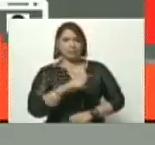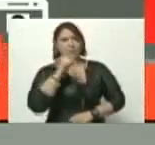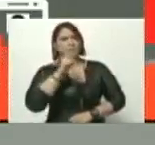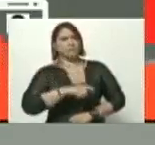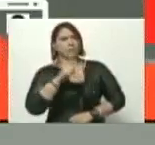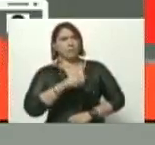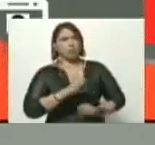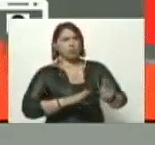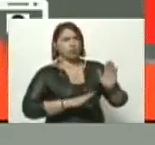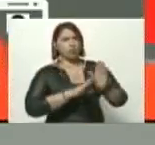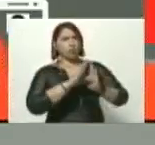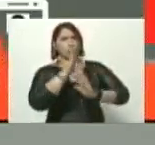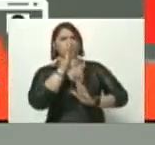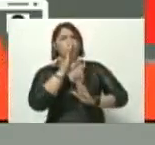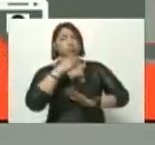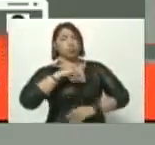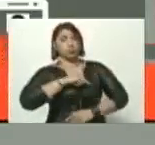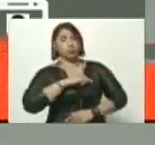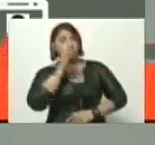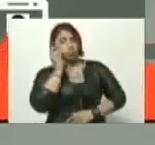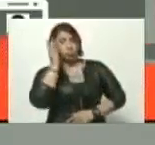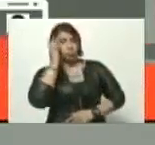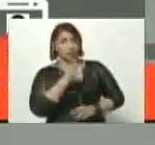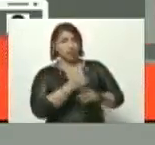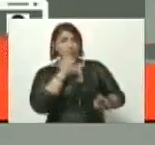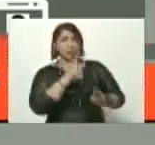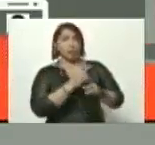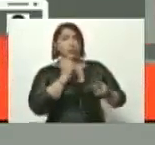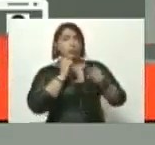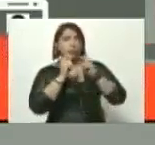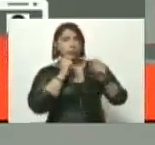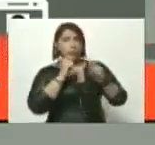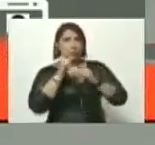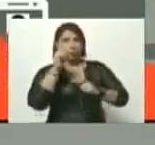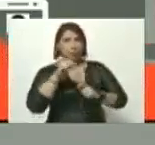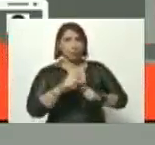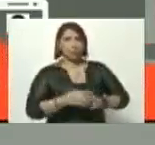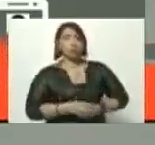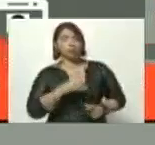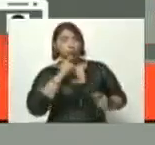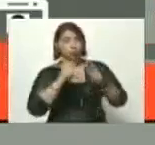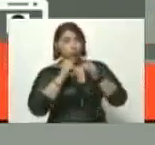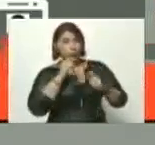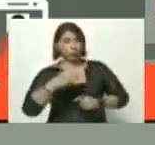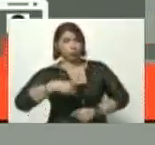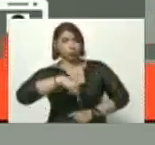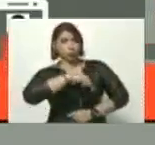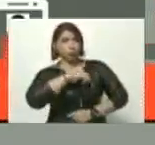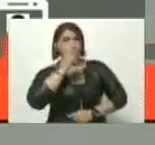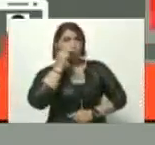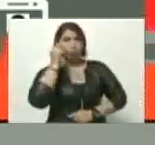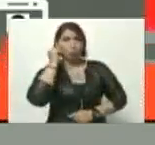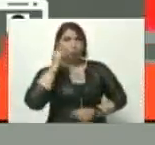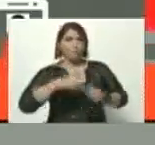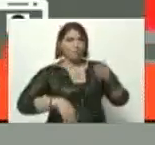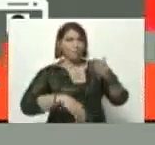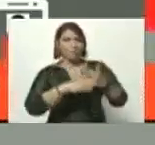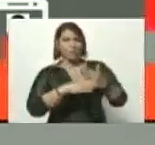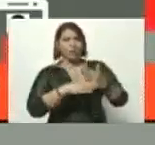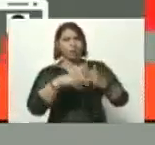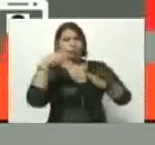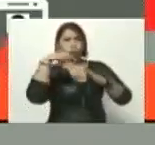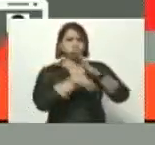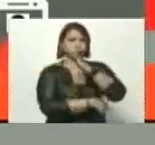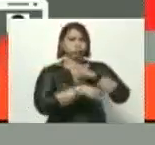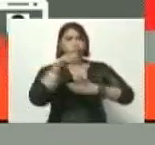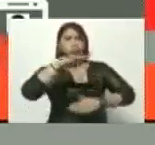de crecer. Por eso vamos a crear la red de turismo, y con la red de turismo nosotros y nosotras vamos a profundizar el